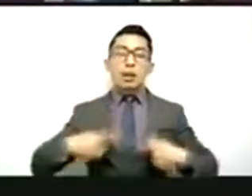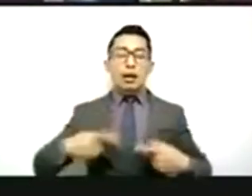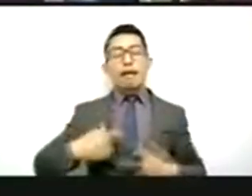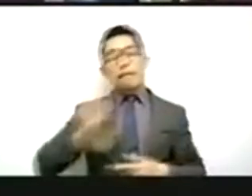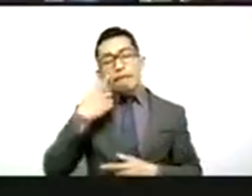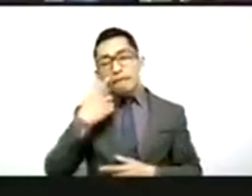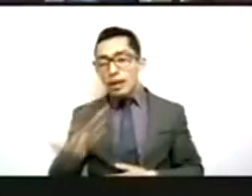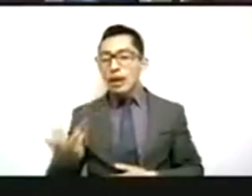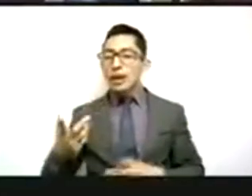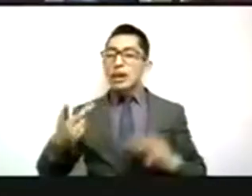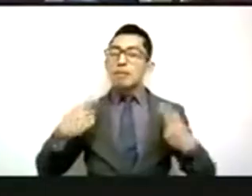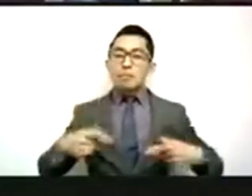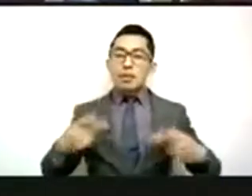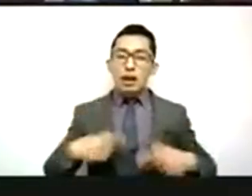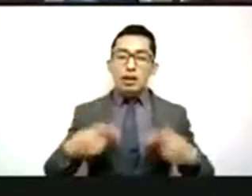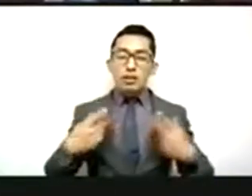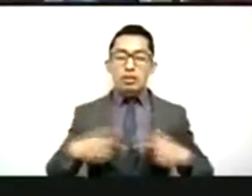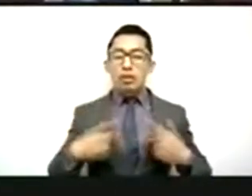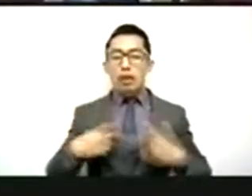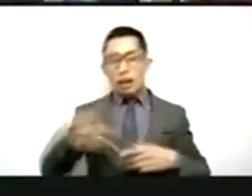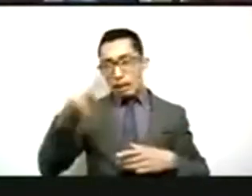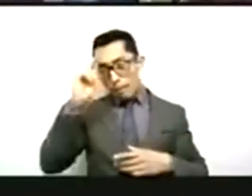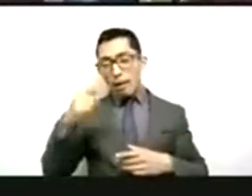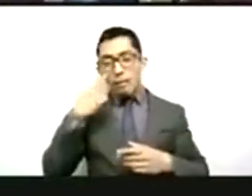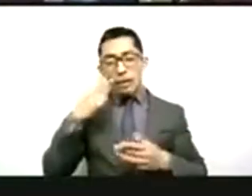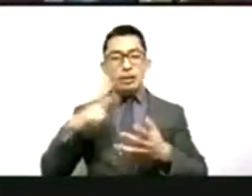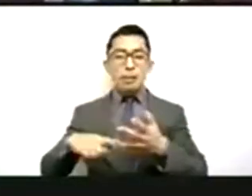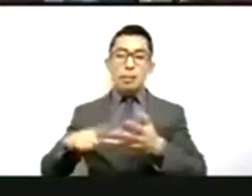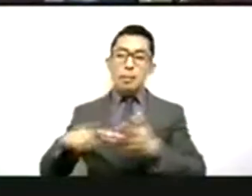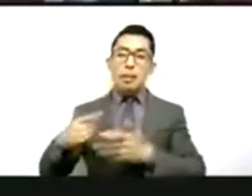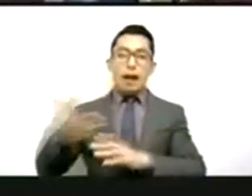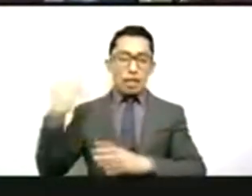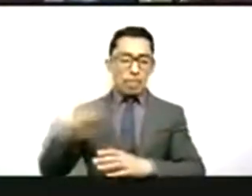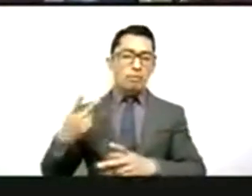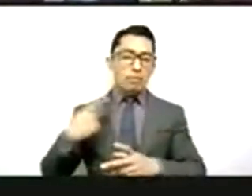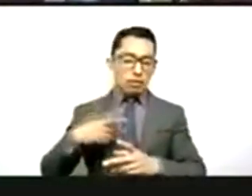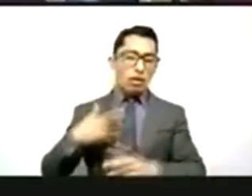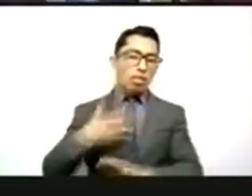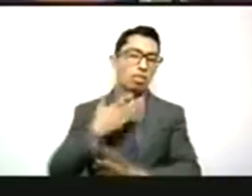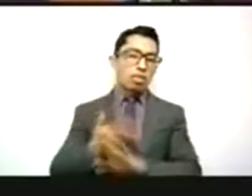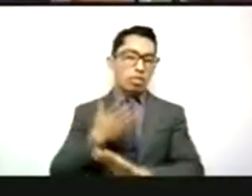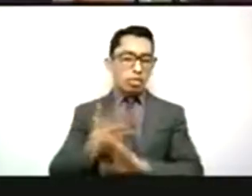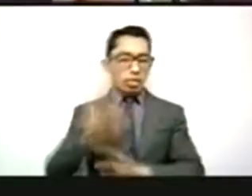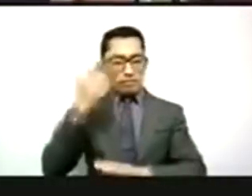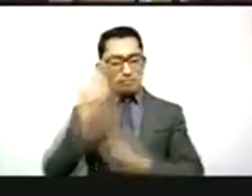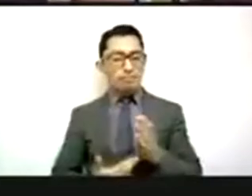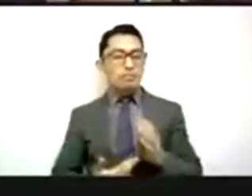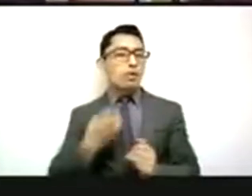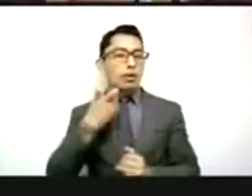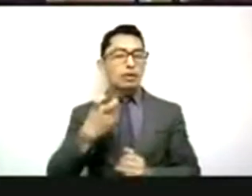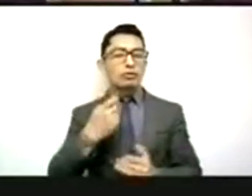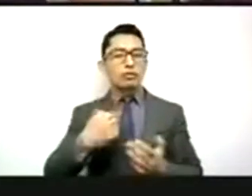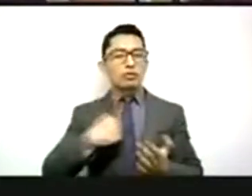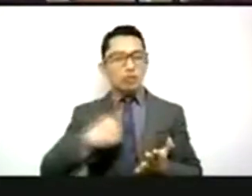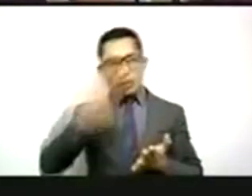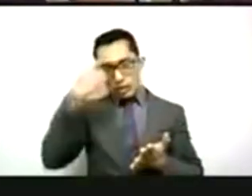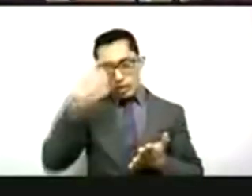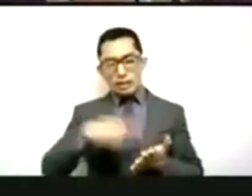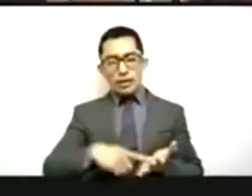personas que fueron efectivamente violentadas. Así es que creo yo que